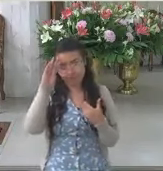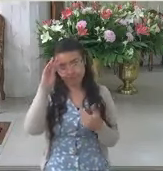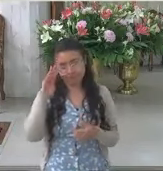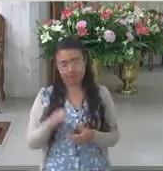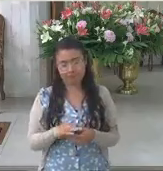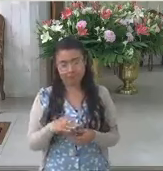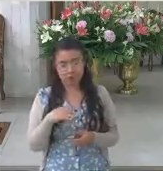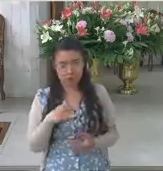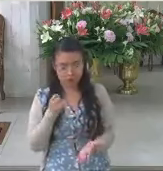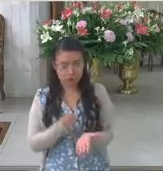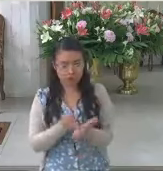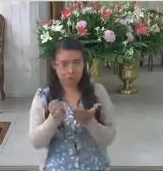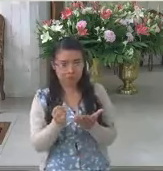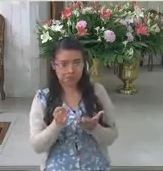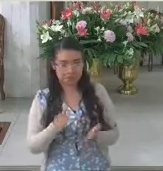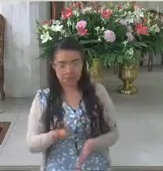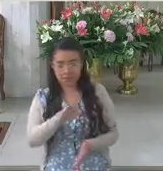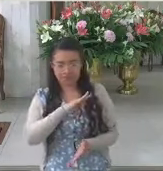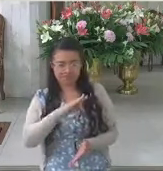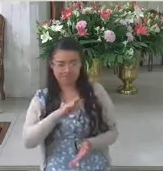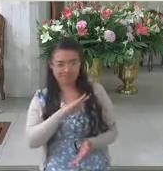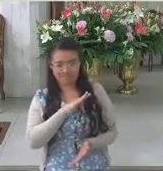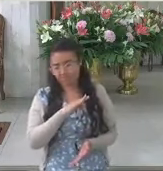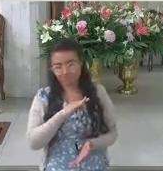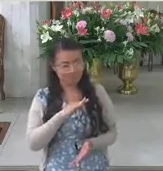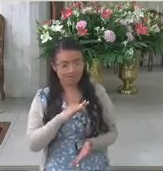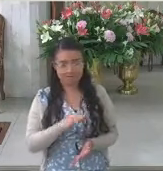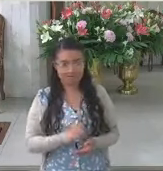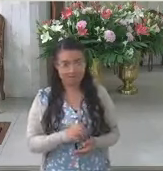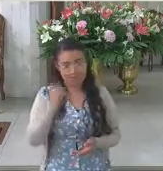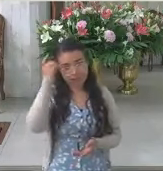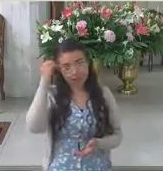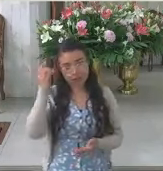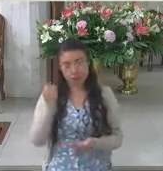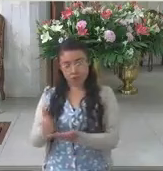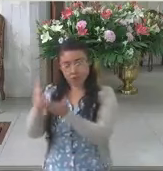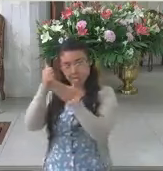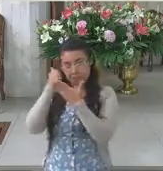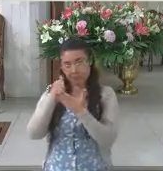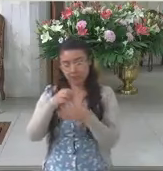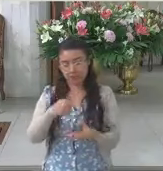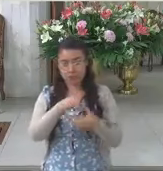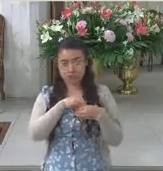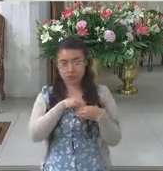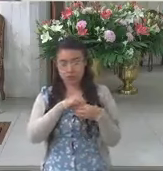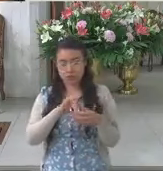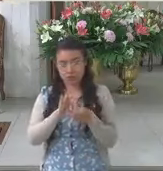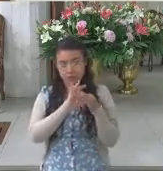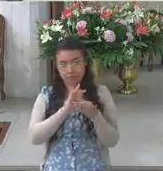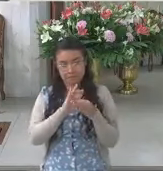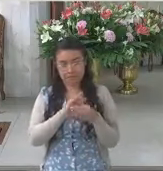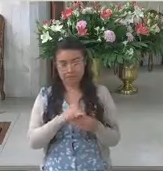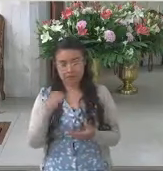luchar contra el enemigo a nuestras propias expensas tenemos que luchar con